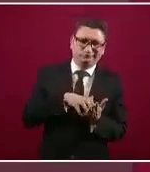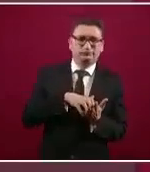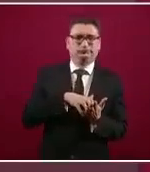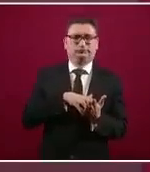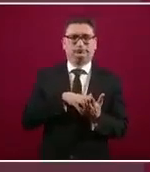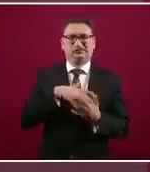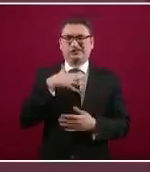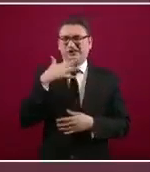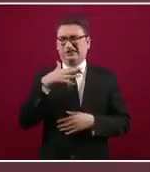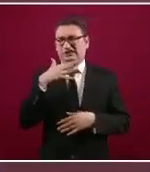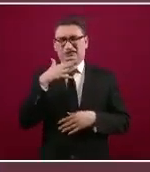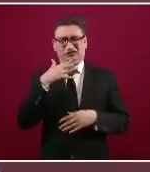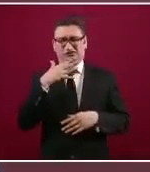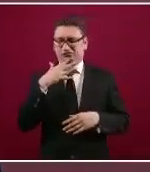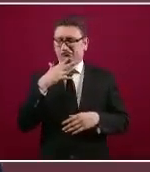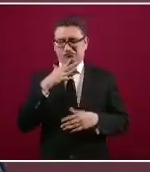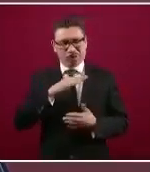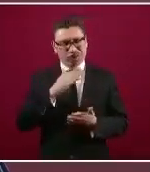permitir la corrupción,